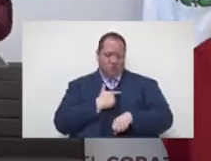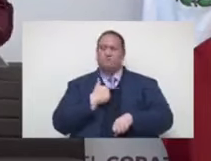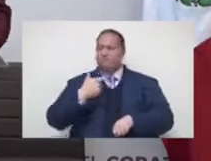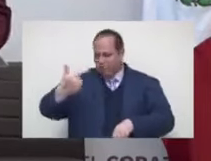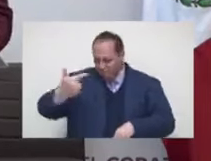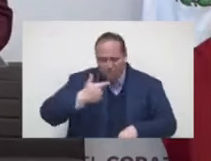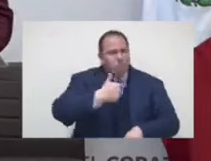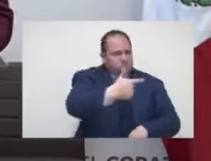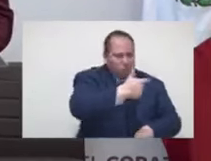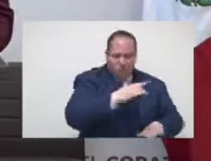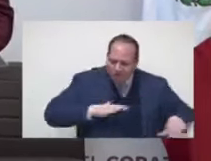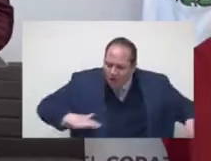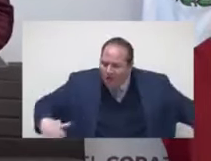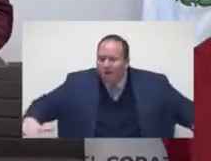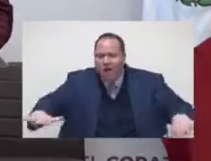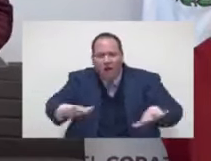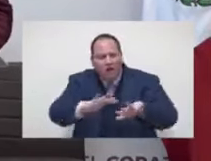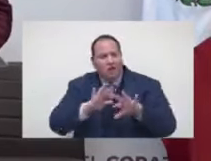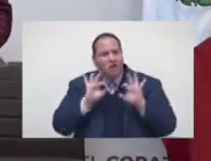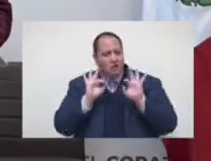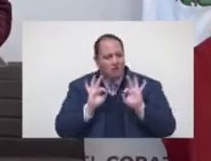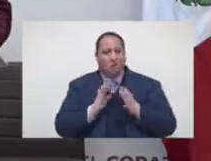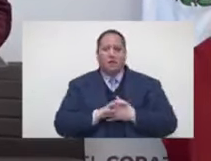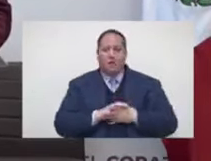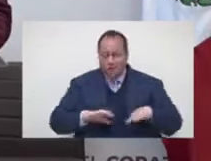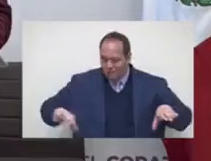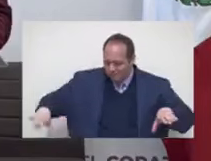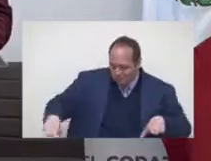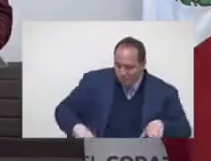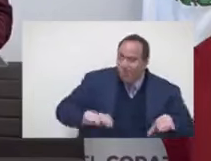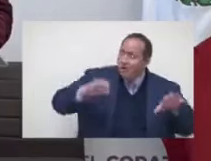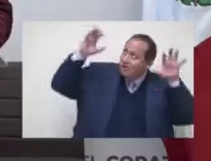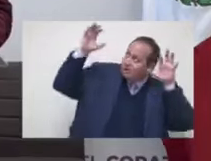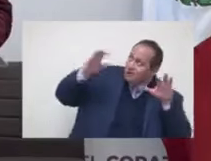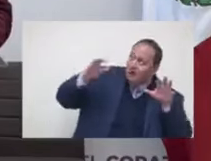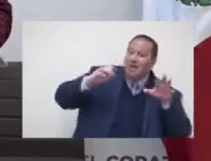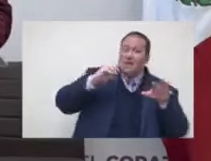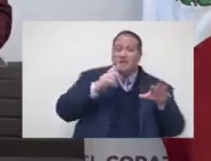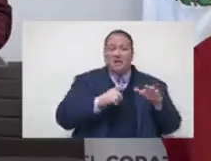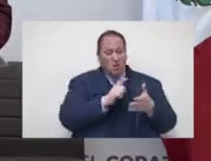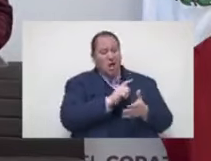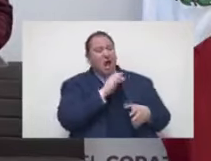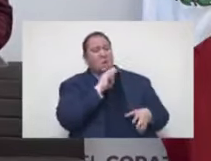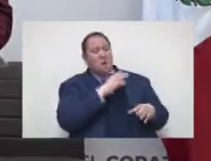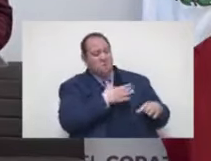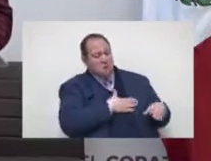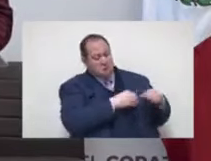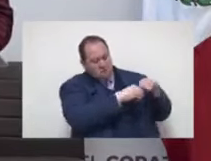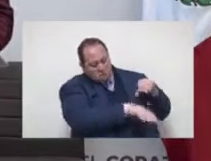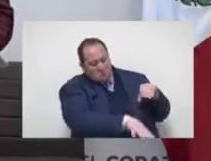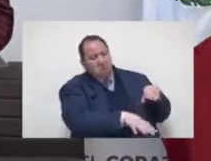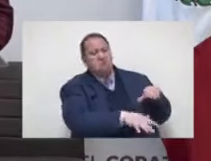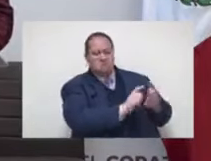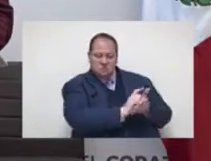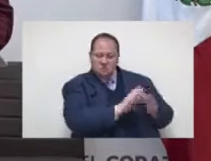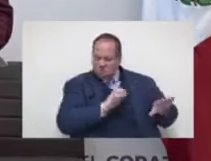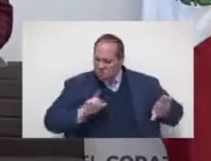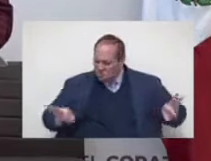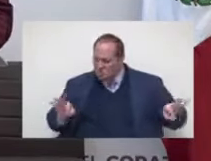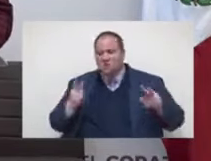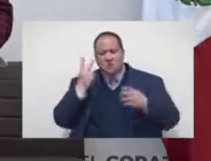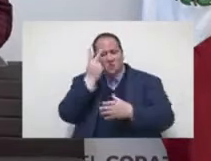bien, en buenas condiciones, tanto la línea de drenaje pluvial como la línea de drenaje sanitario, ¿no? Invitamos a toda la ciudadanía